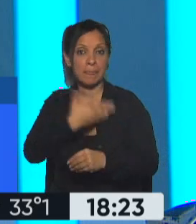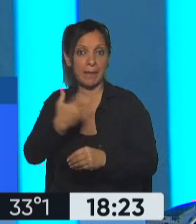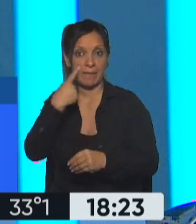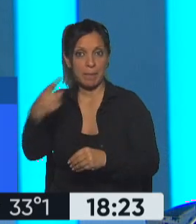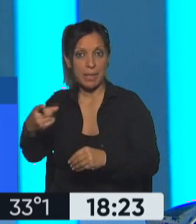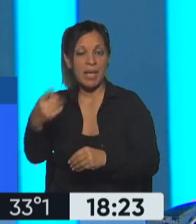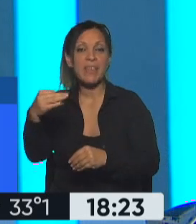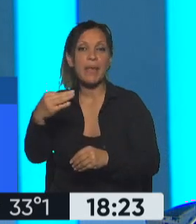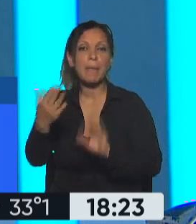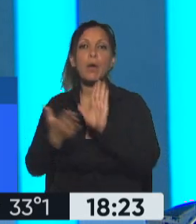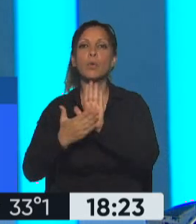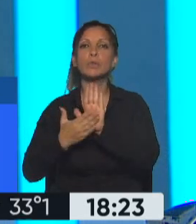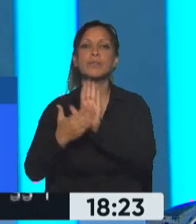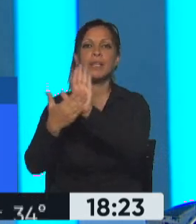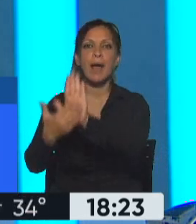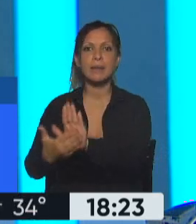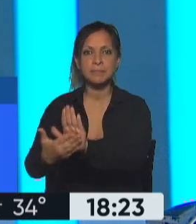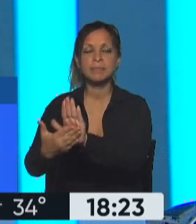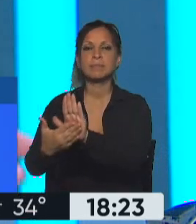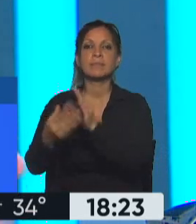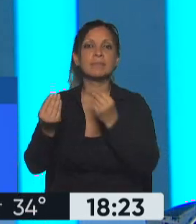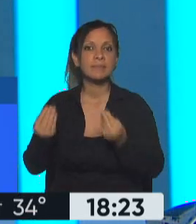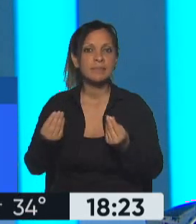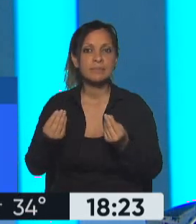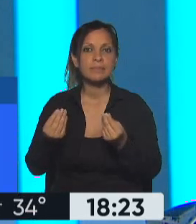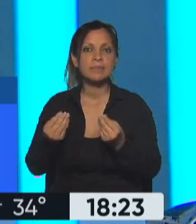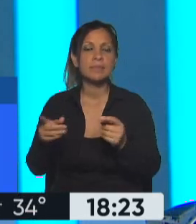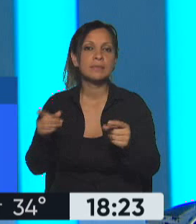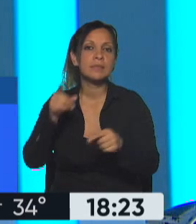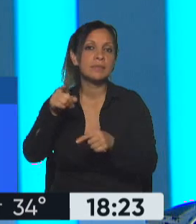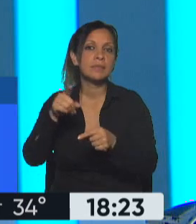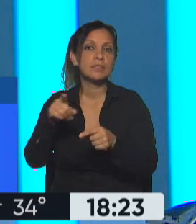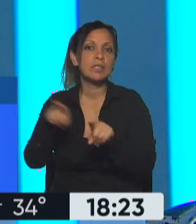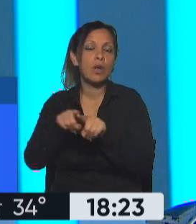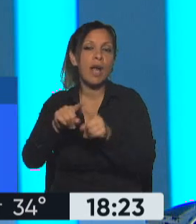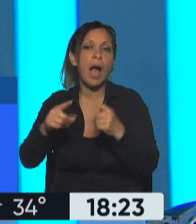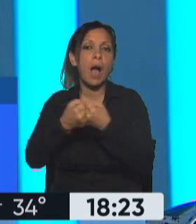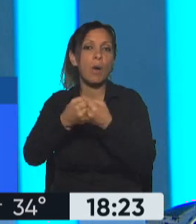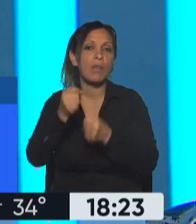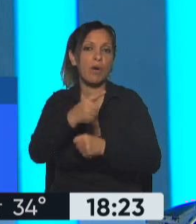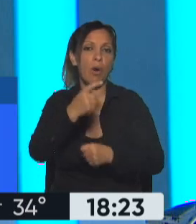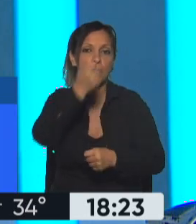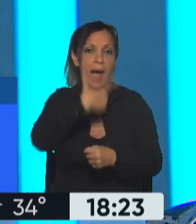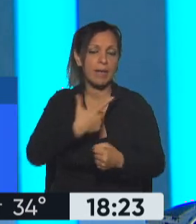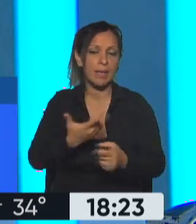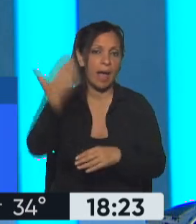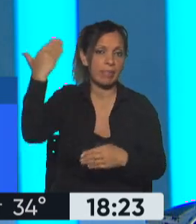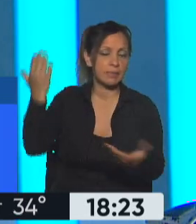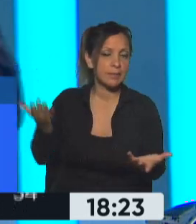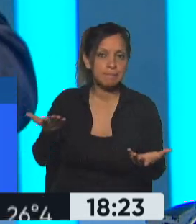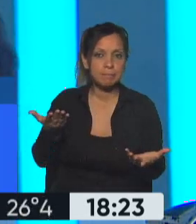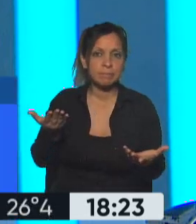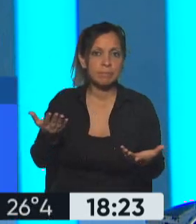forma justificar esto que es nada más que tratar de resolver lo que hizo con el gobierno Macri, que firmó un